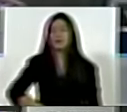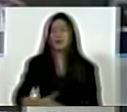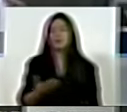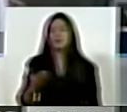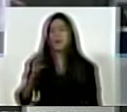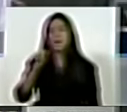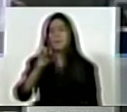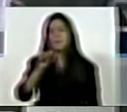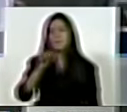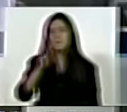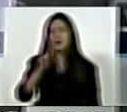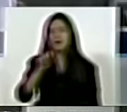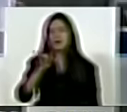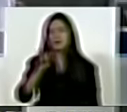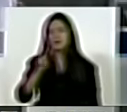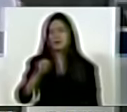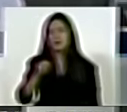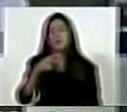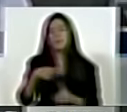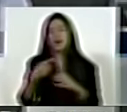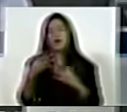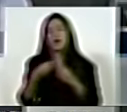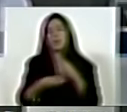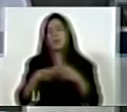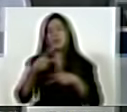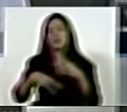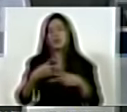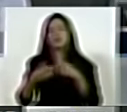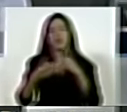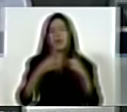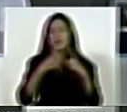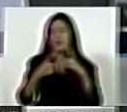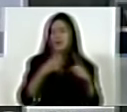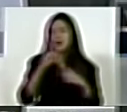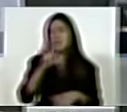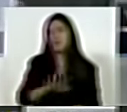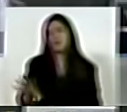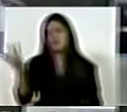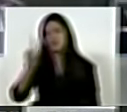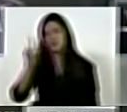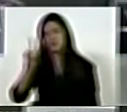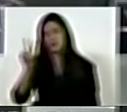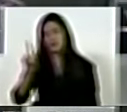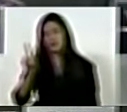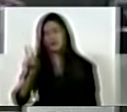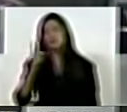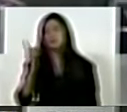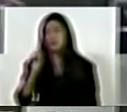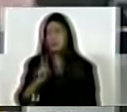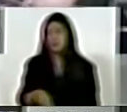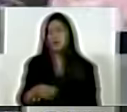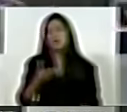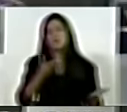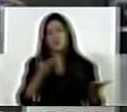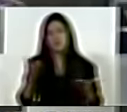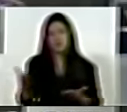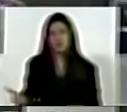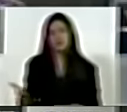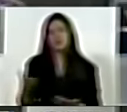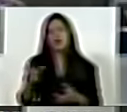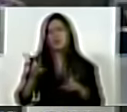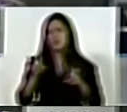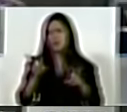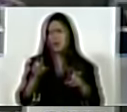Martín Torrijos, acompañante del proceso de diálogo en Venezuela. Quiero además también dar la bienvenida al